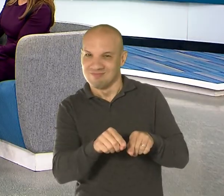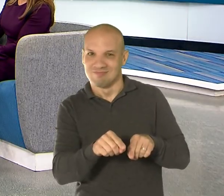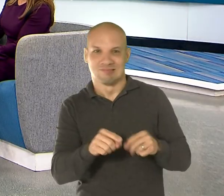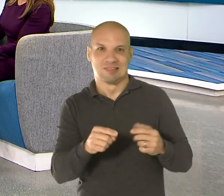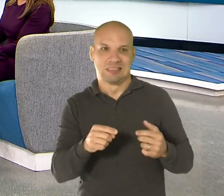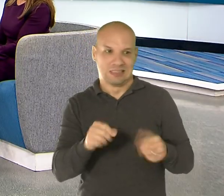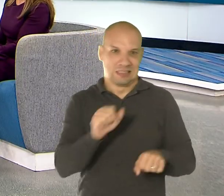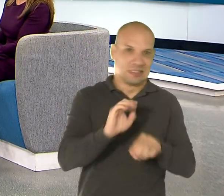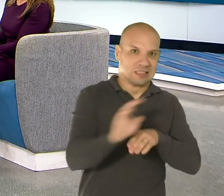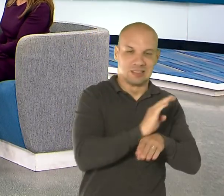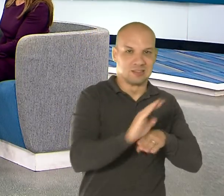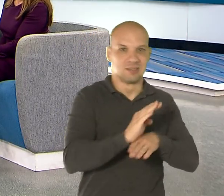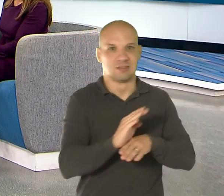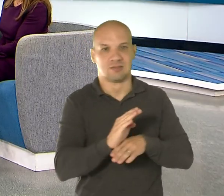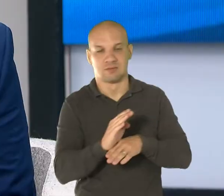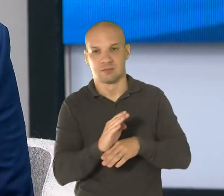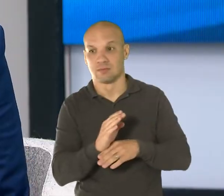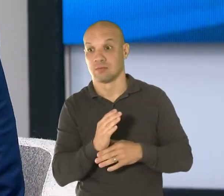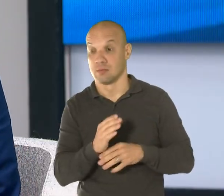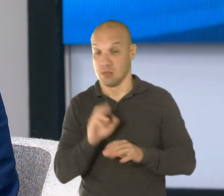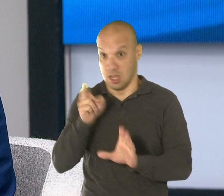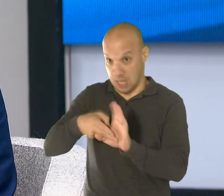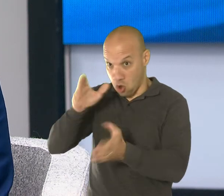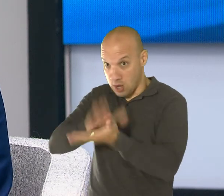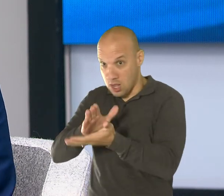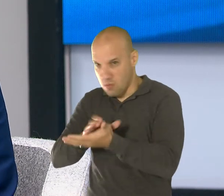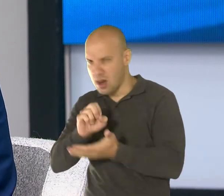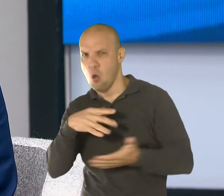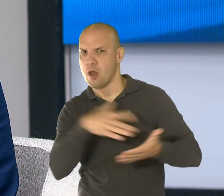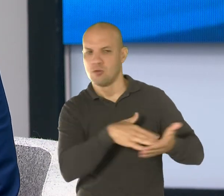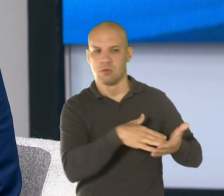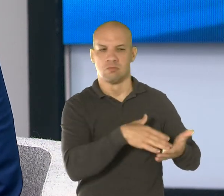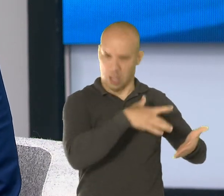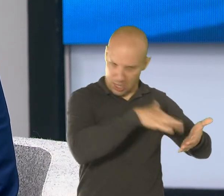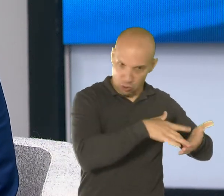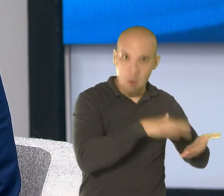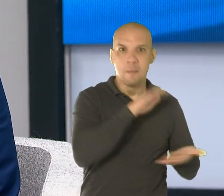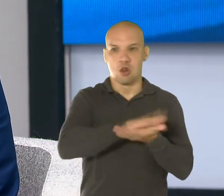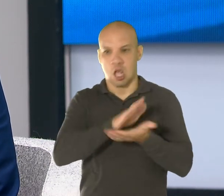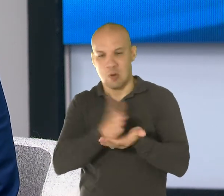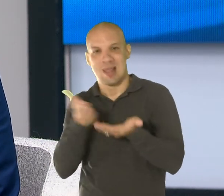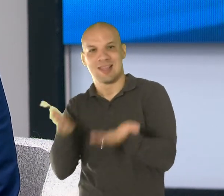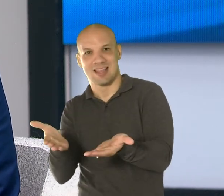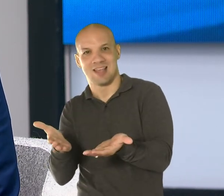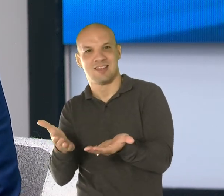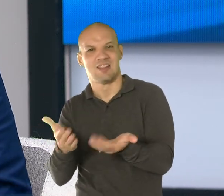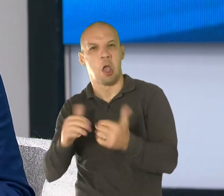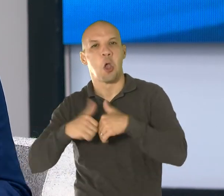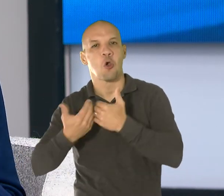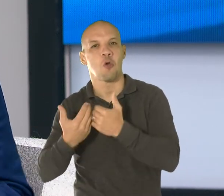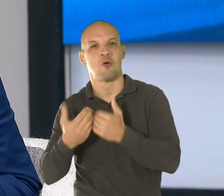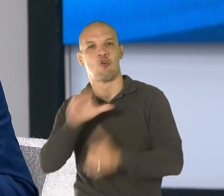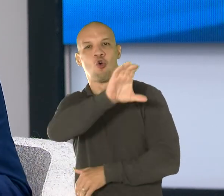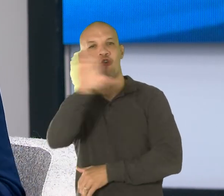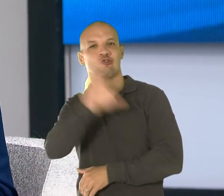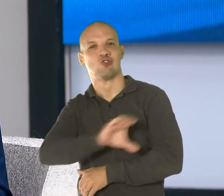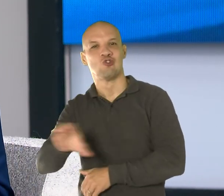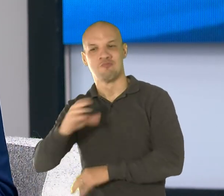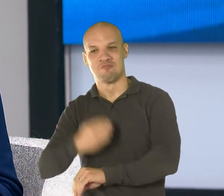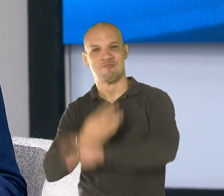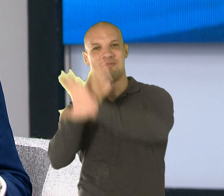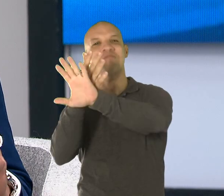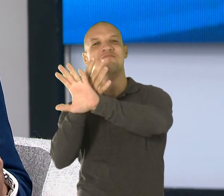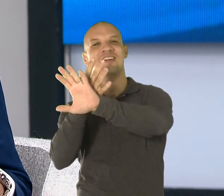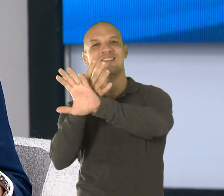el estudio? En el estudio, pero en la escuela también, porque la escuela se ofreció mediante videollamada por Zoom, estas reuniones abiertas